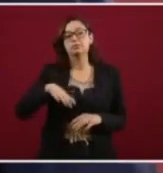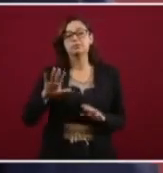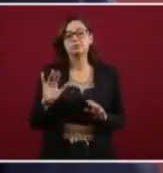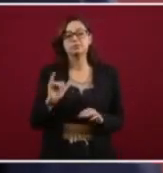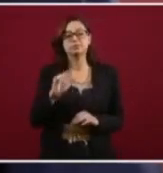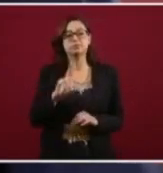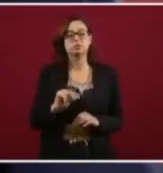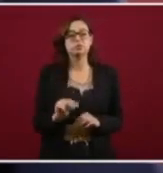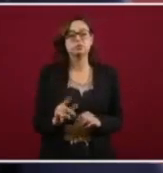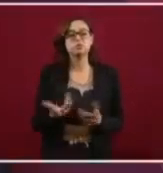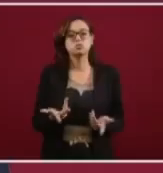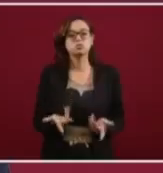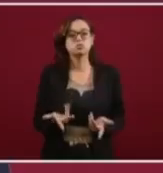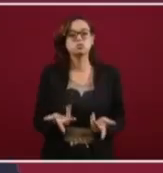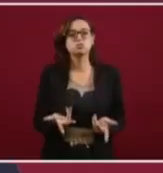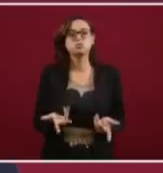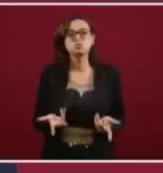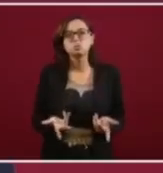cómo